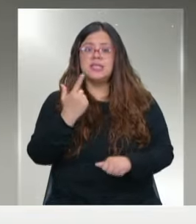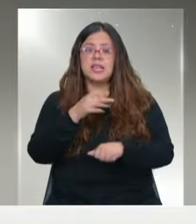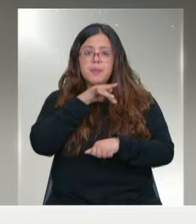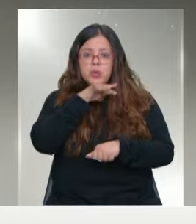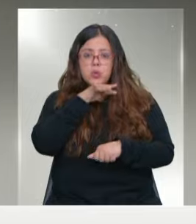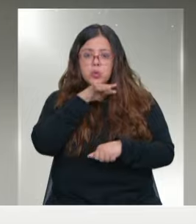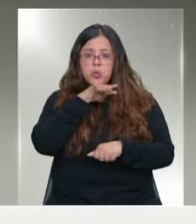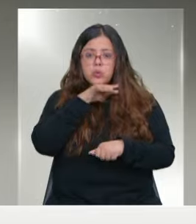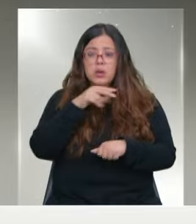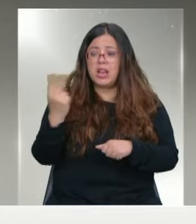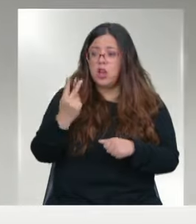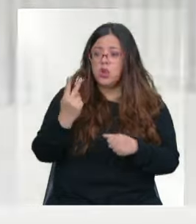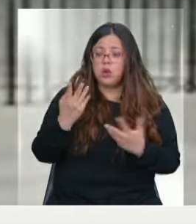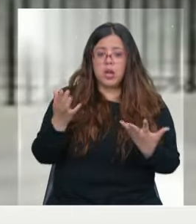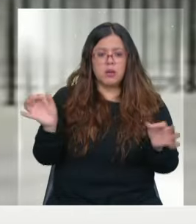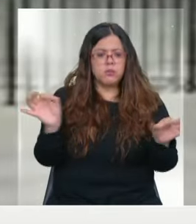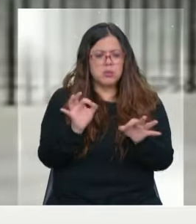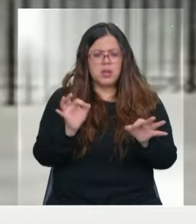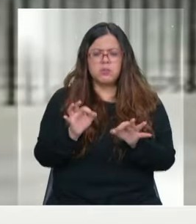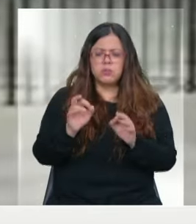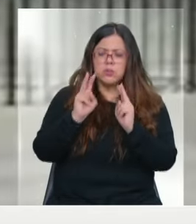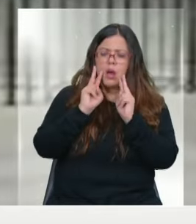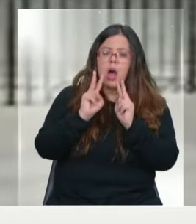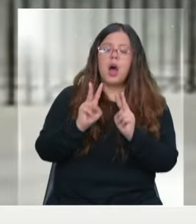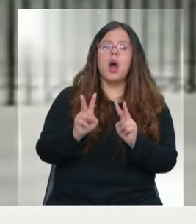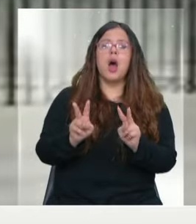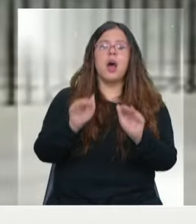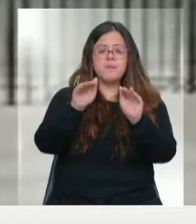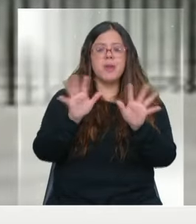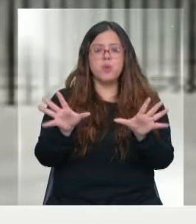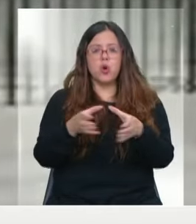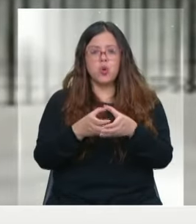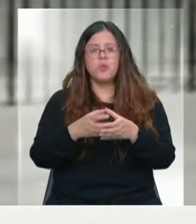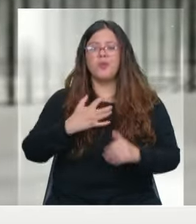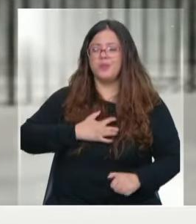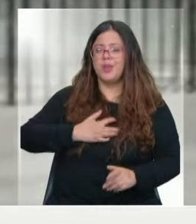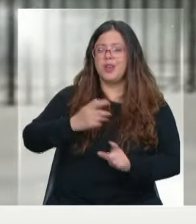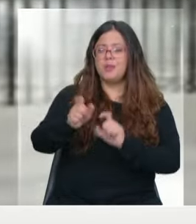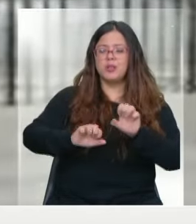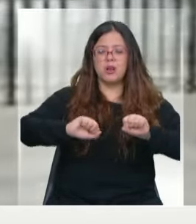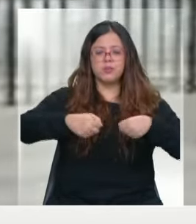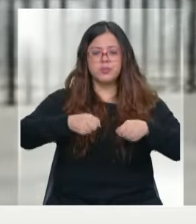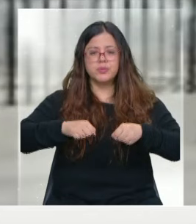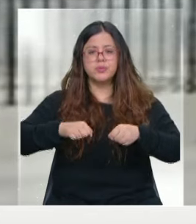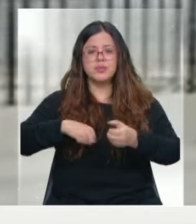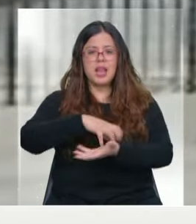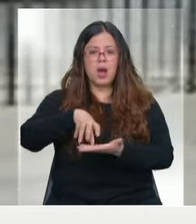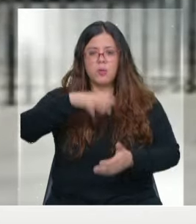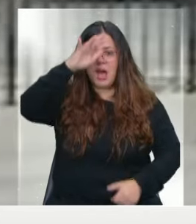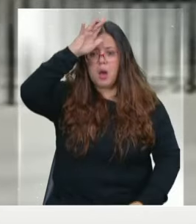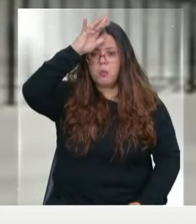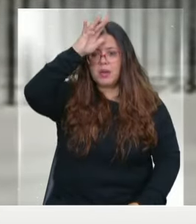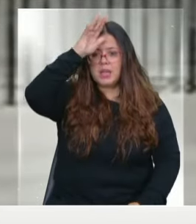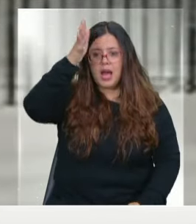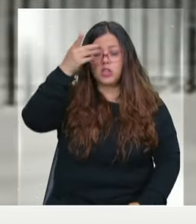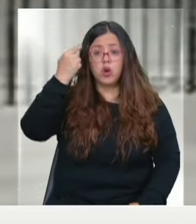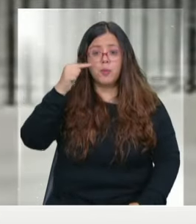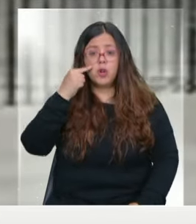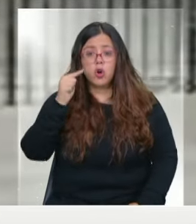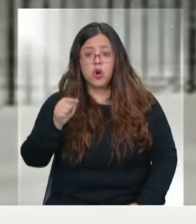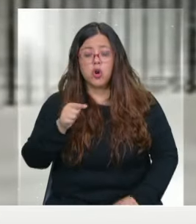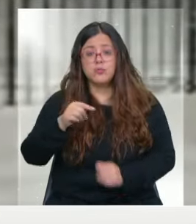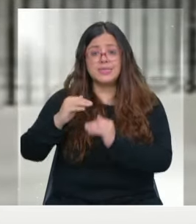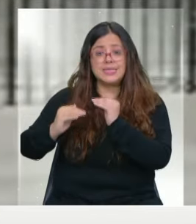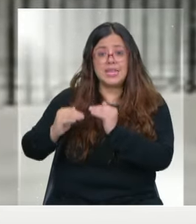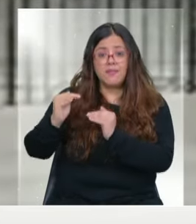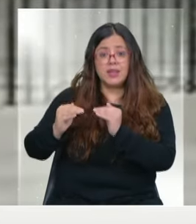relatos apuntan a que se trataría de una misma banda que siembra el pánico entre los motoristas de delivery en la comuna de Puente Alto, pero en otras